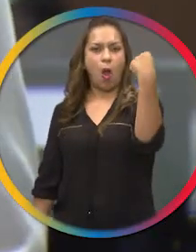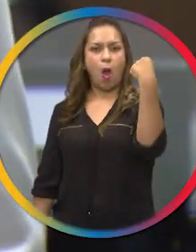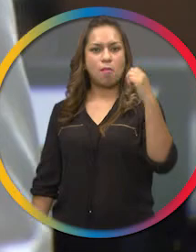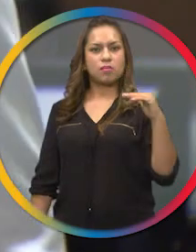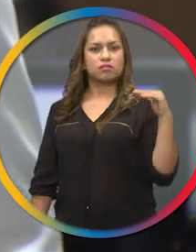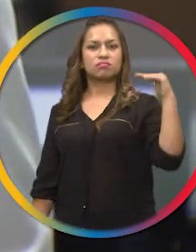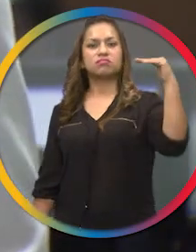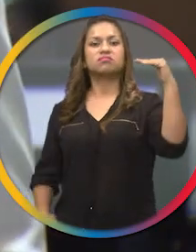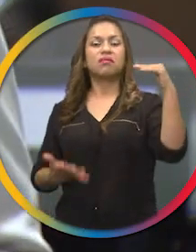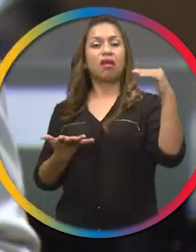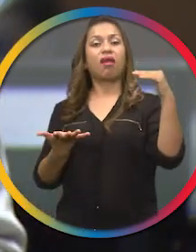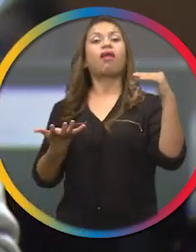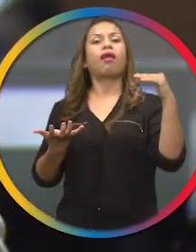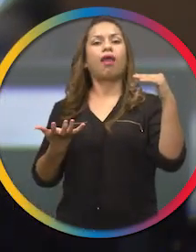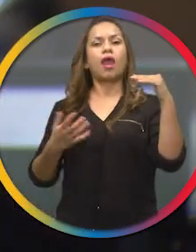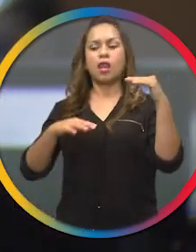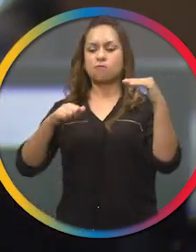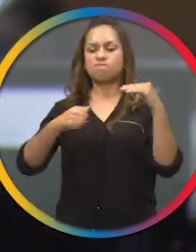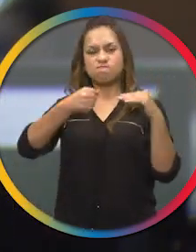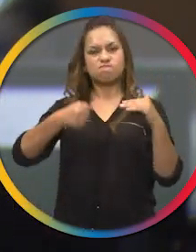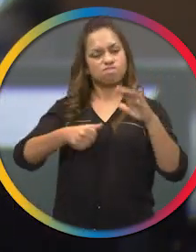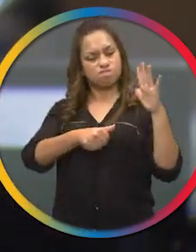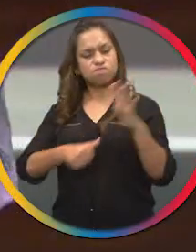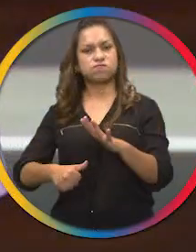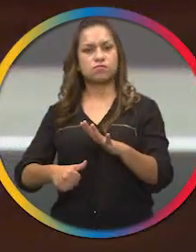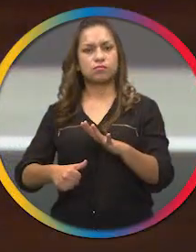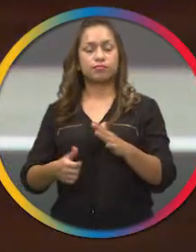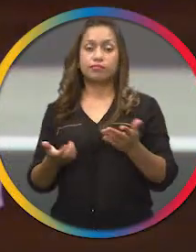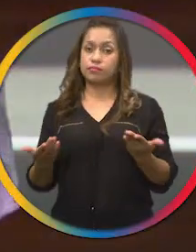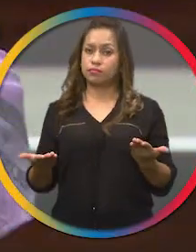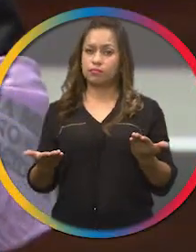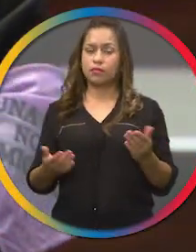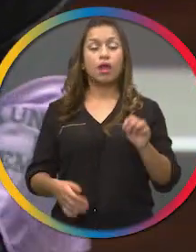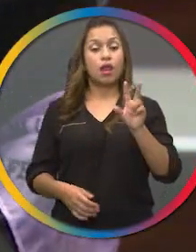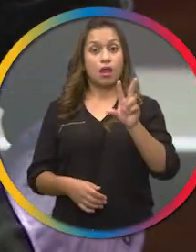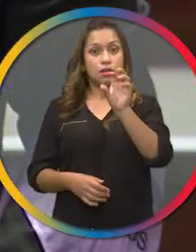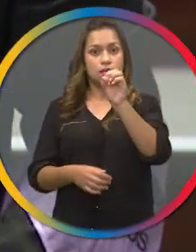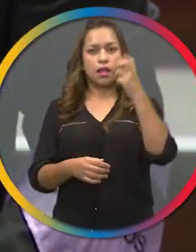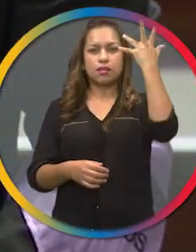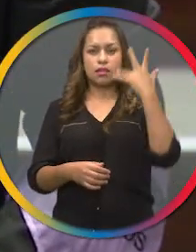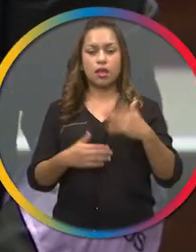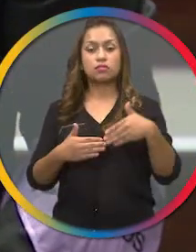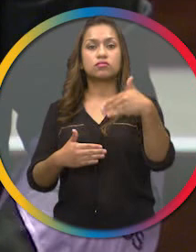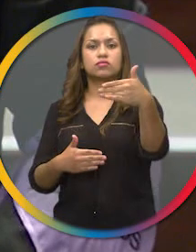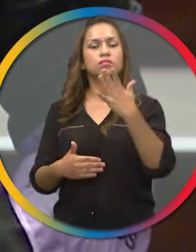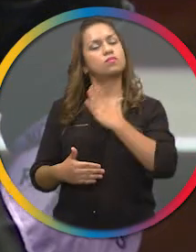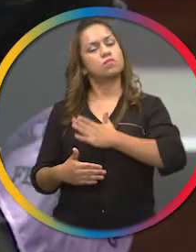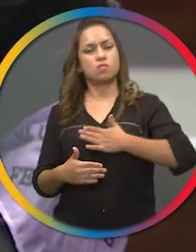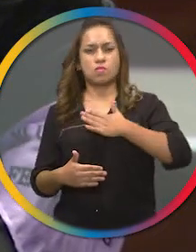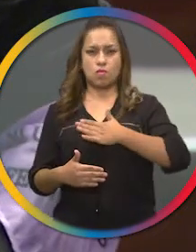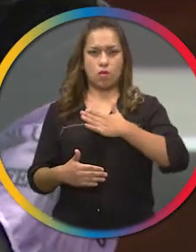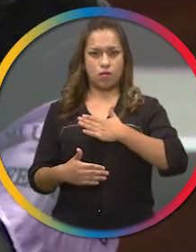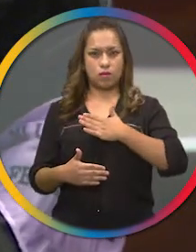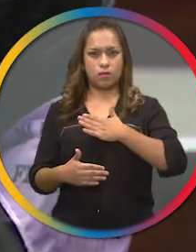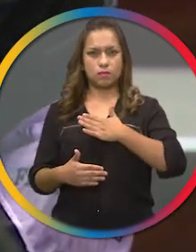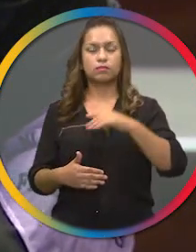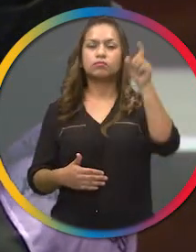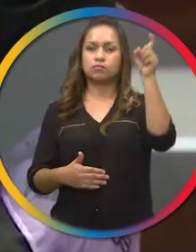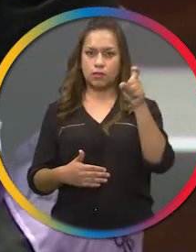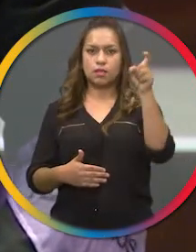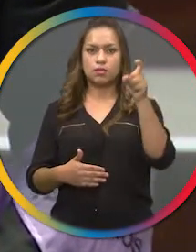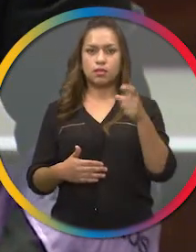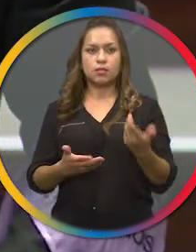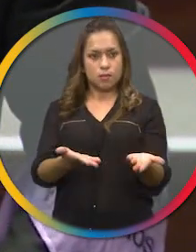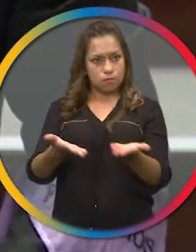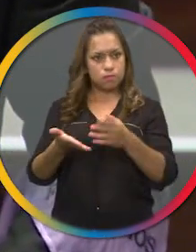varones tienen o pretenden tener sobre las mujeres. Que en los próximos 30 días la Asamblea Nacional